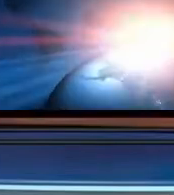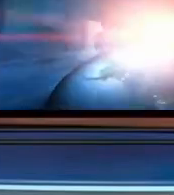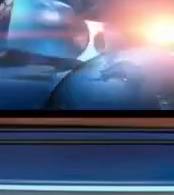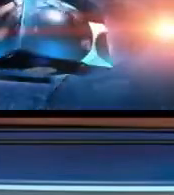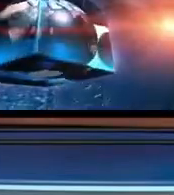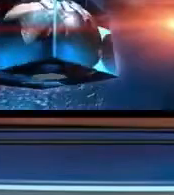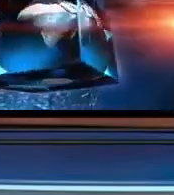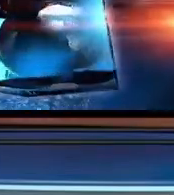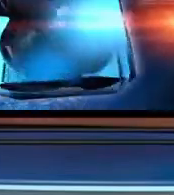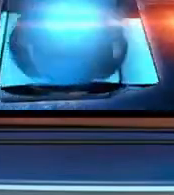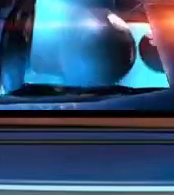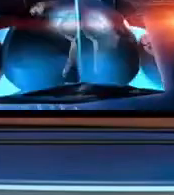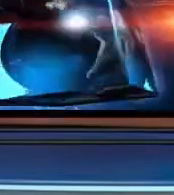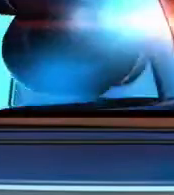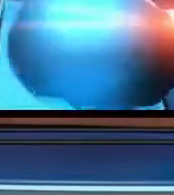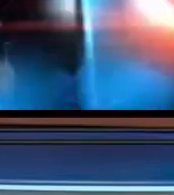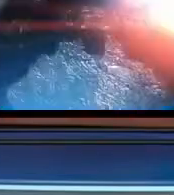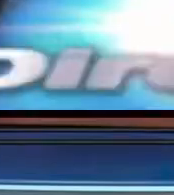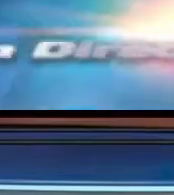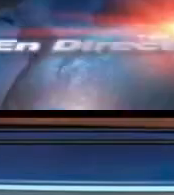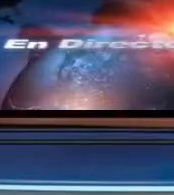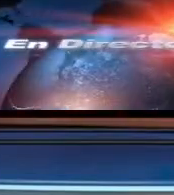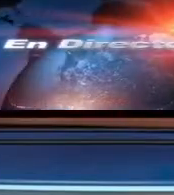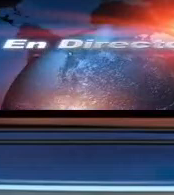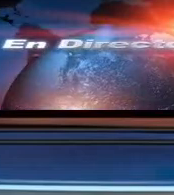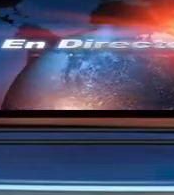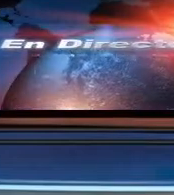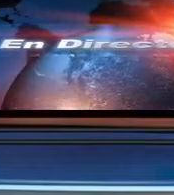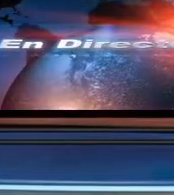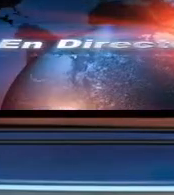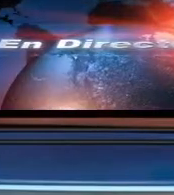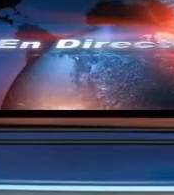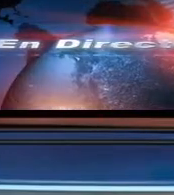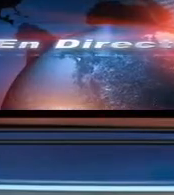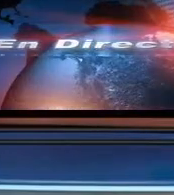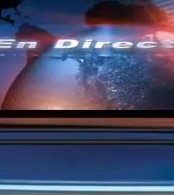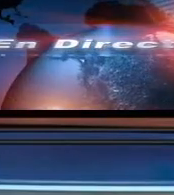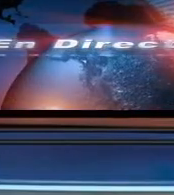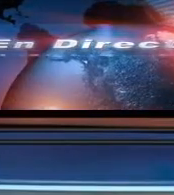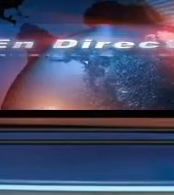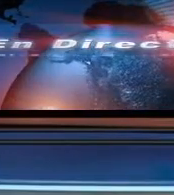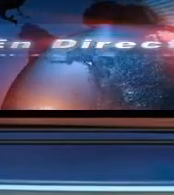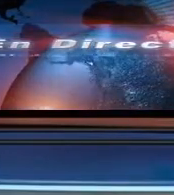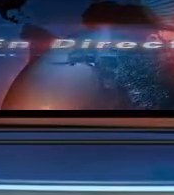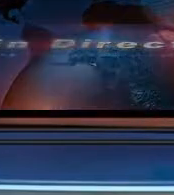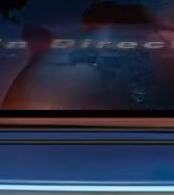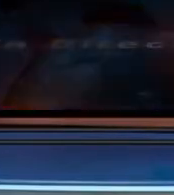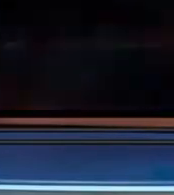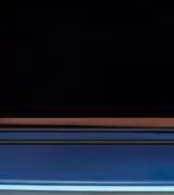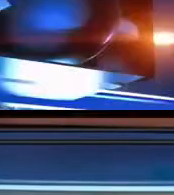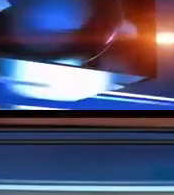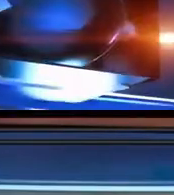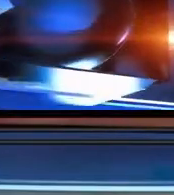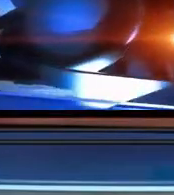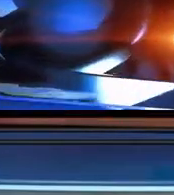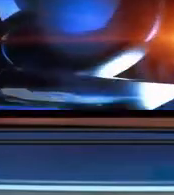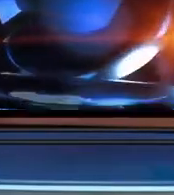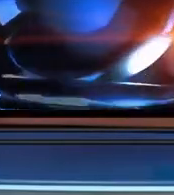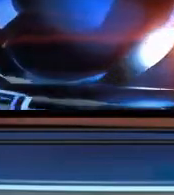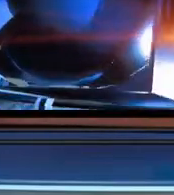sábado y el domingo vamos a tener un día espectacular, así que aprovechar lo que se viene el fin de semana. Nada